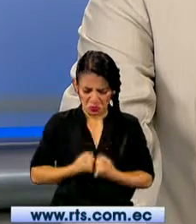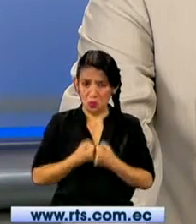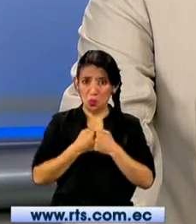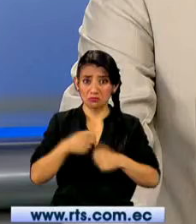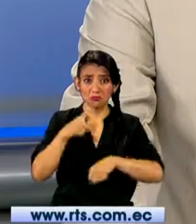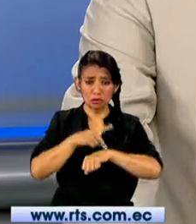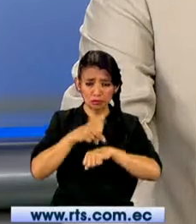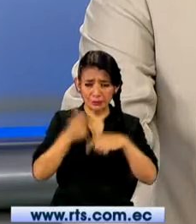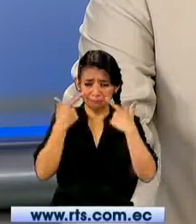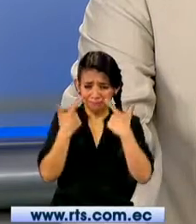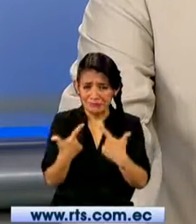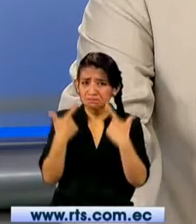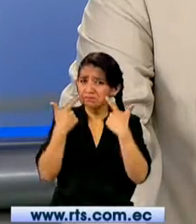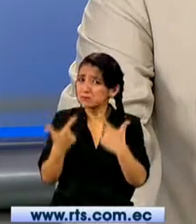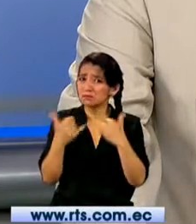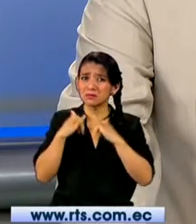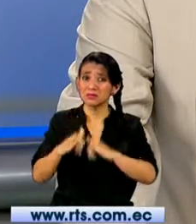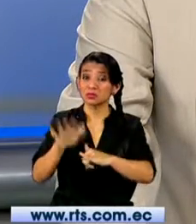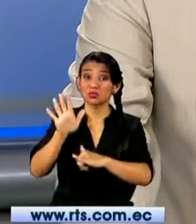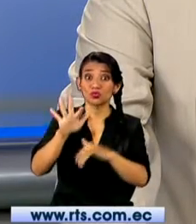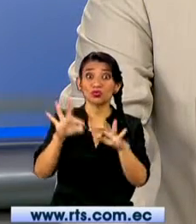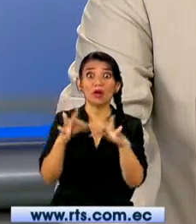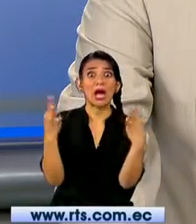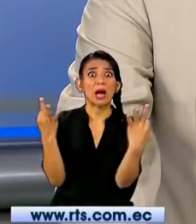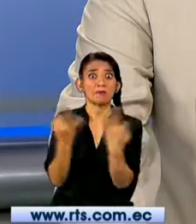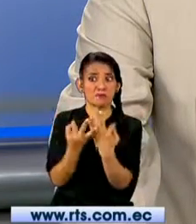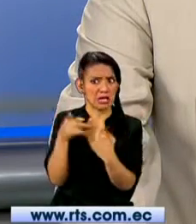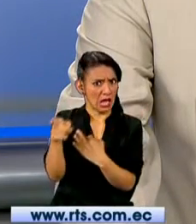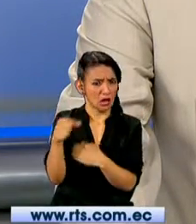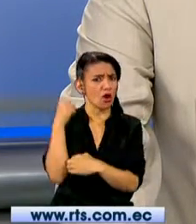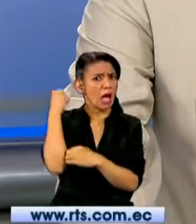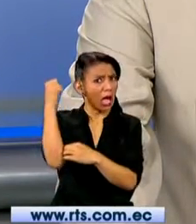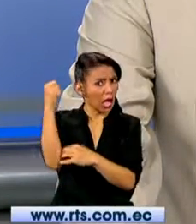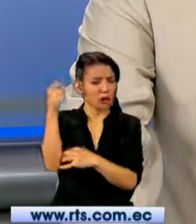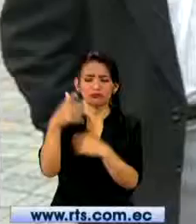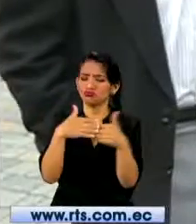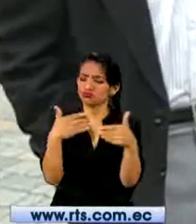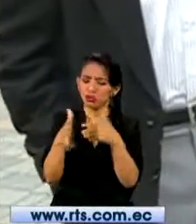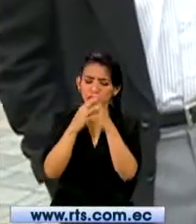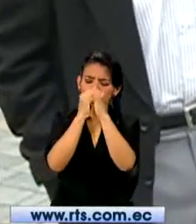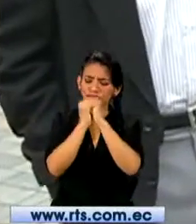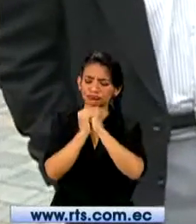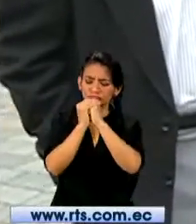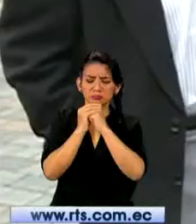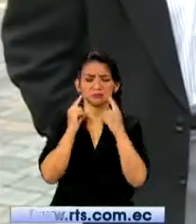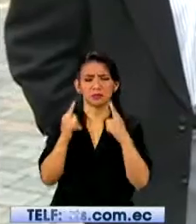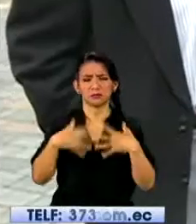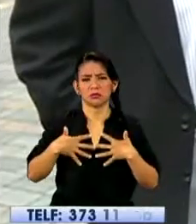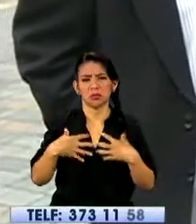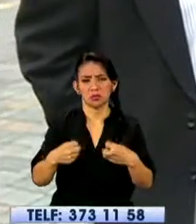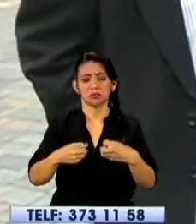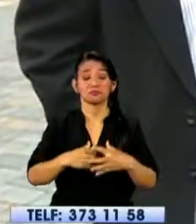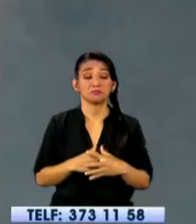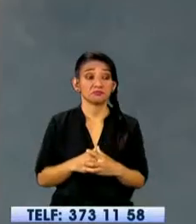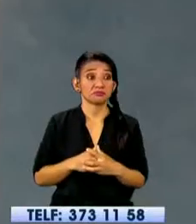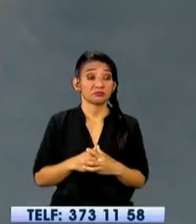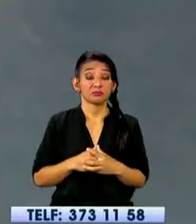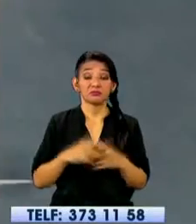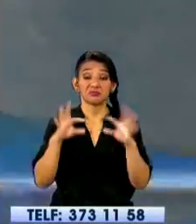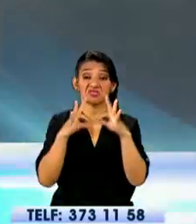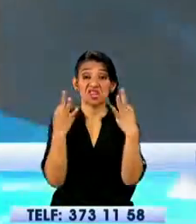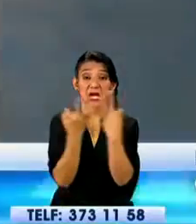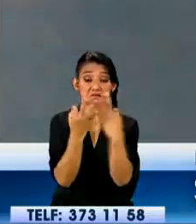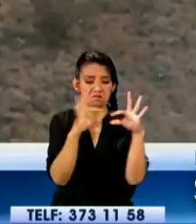médica constante. Los familiares de estos héroes rezan por la salud de los jóvenes. Con gran preocupación, los familiares de los